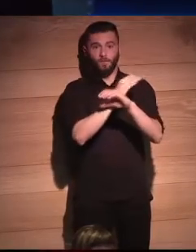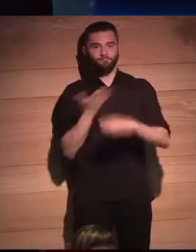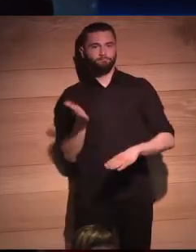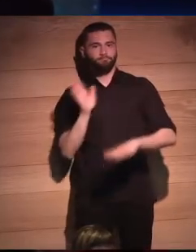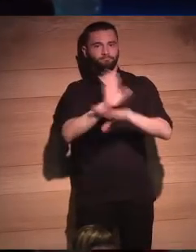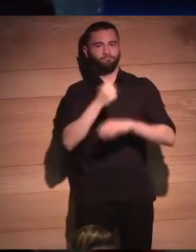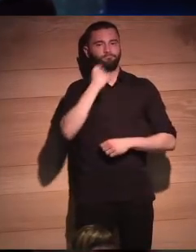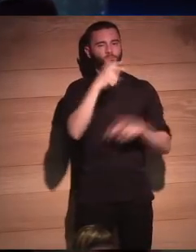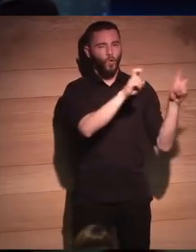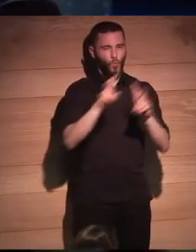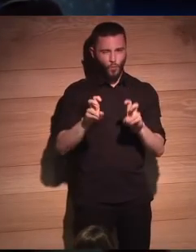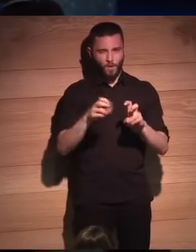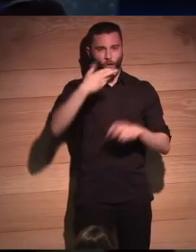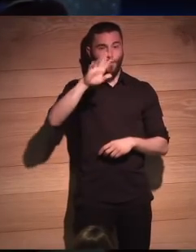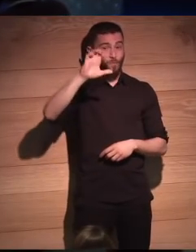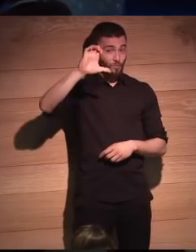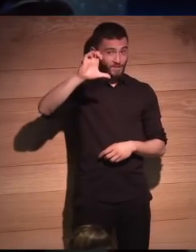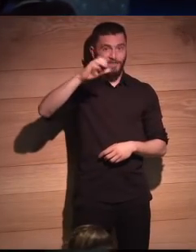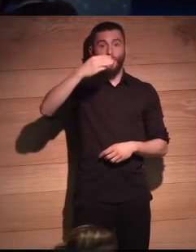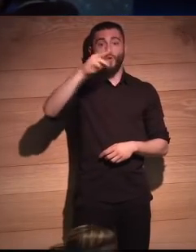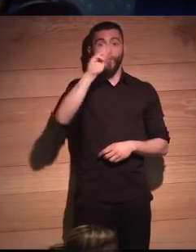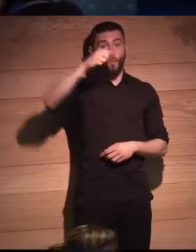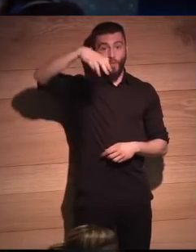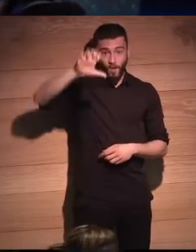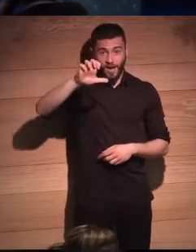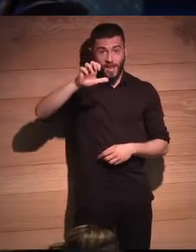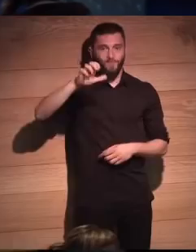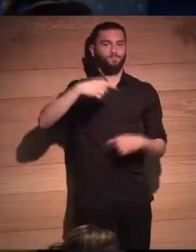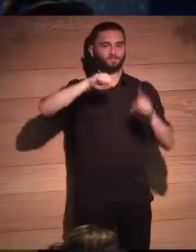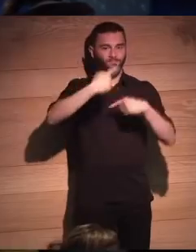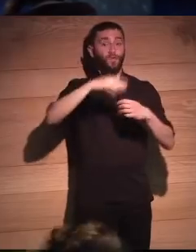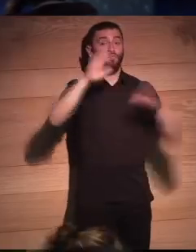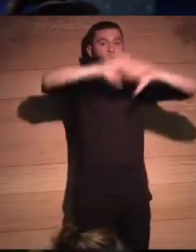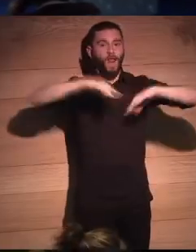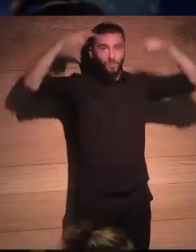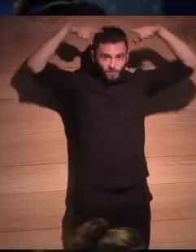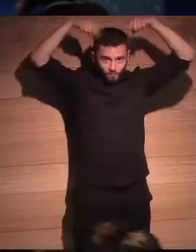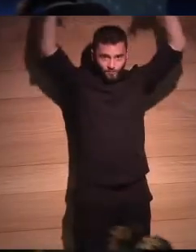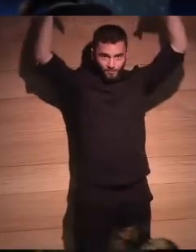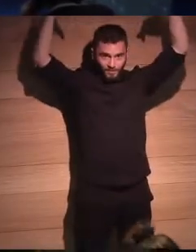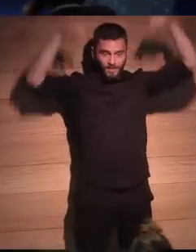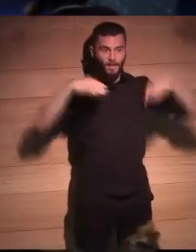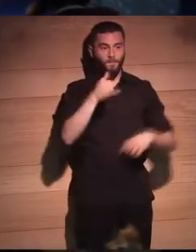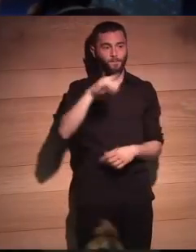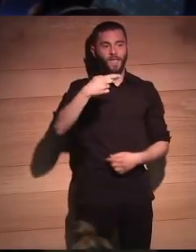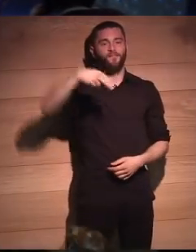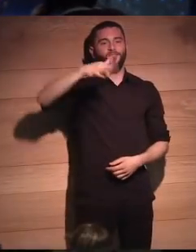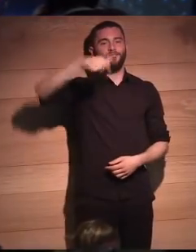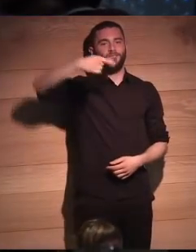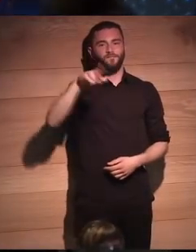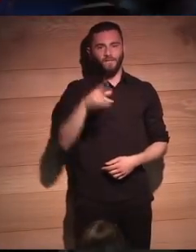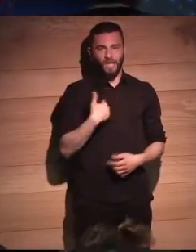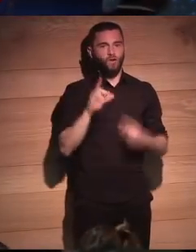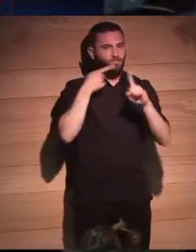superhéroe. Bruce Wayne de día, Quiróptero de noche. Autores Bob Kane y Bill Finger. Para empezar, yo no tengo la